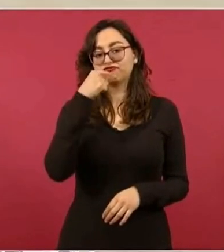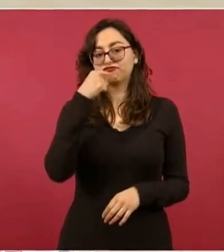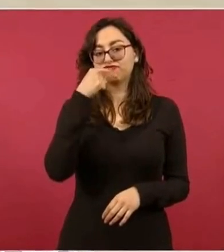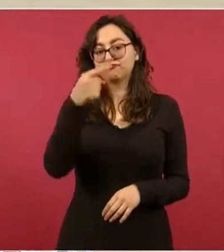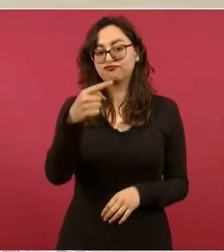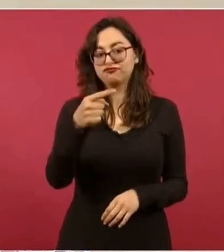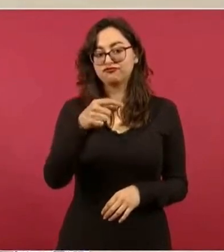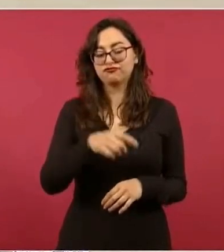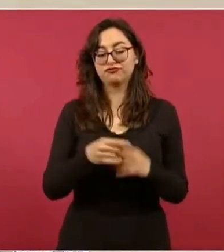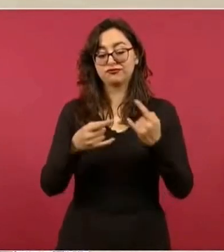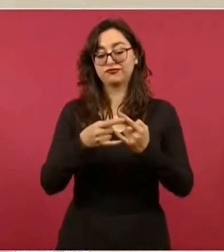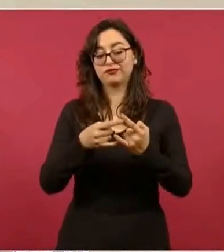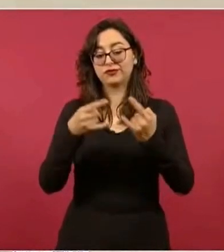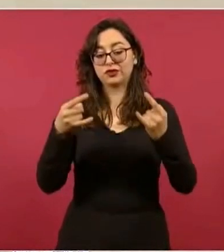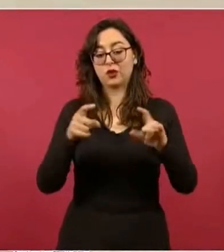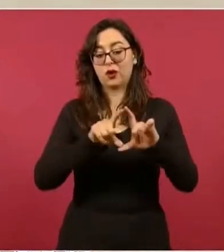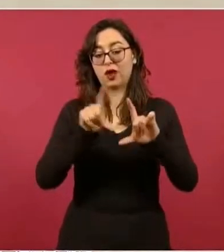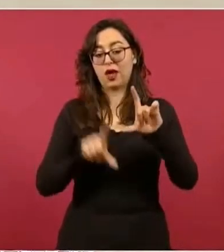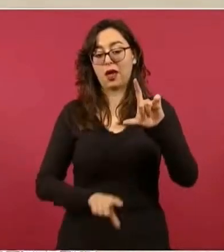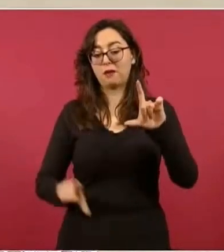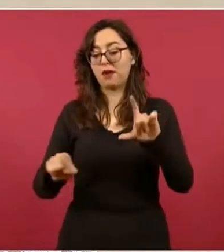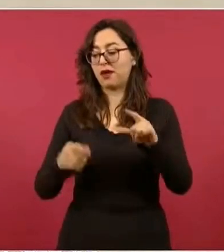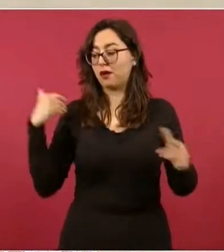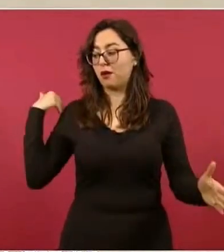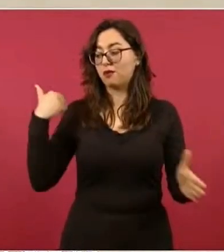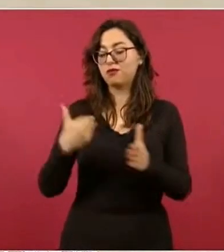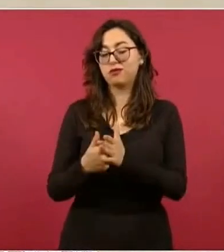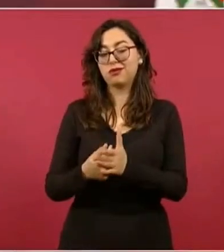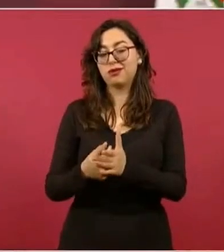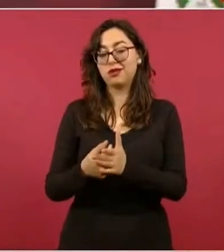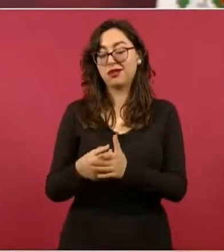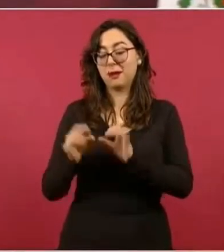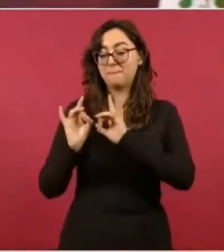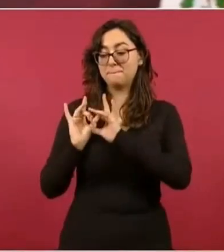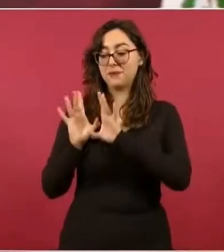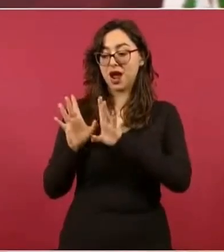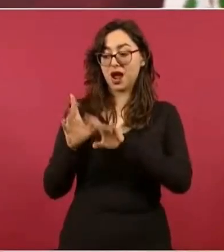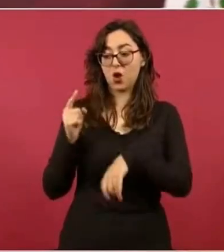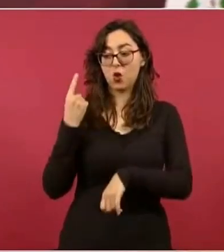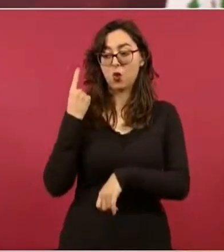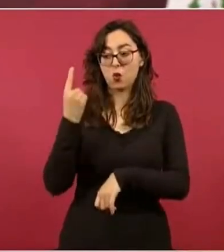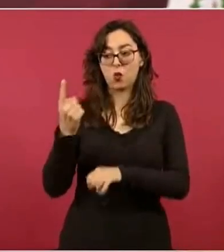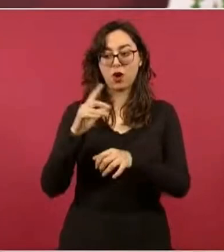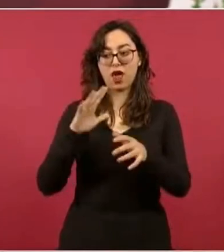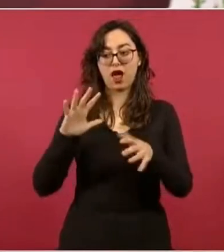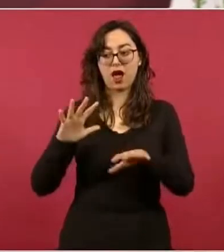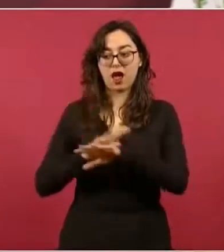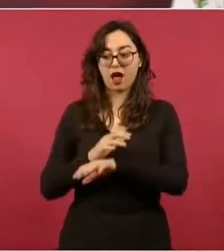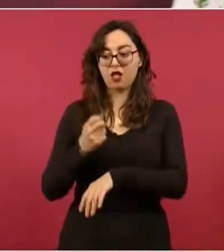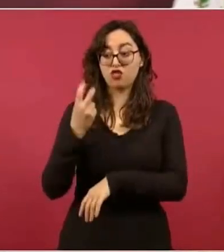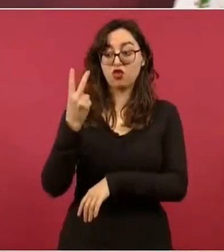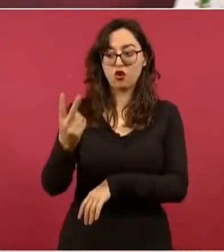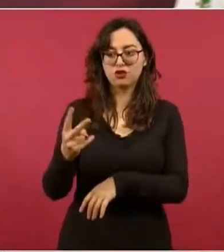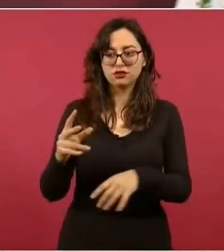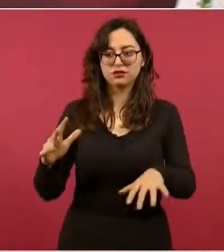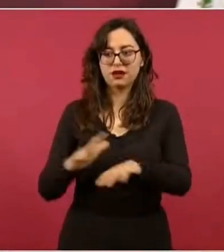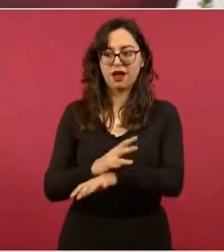transformaciones en la historia de nuestro país la independencia